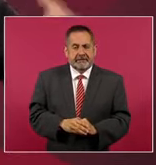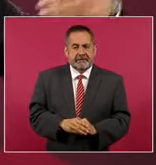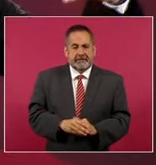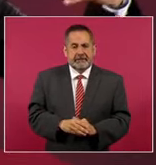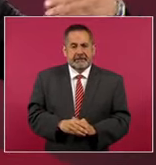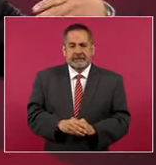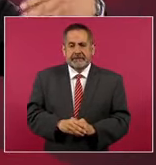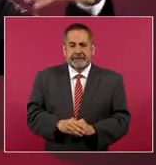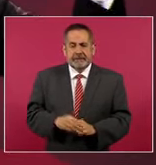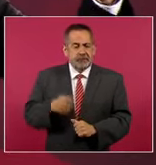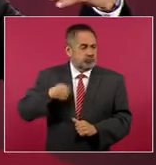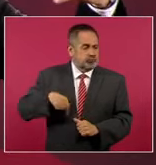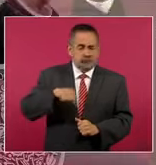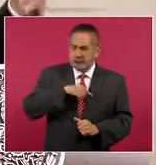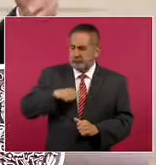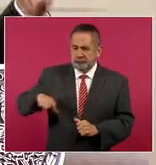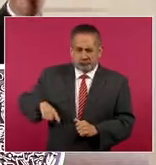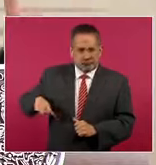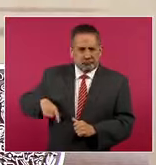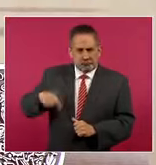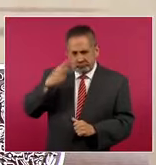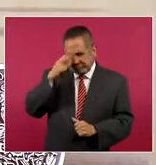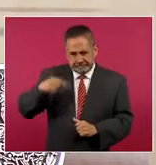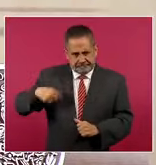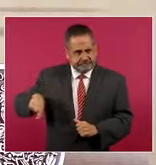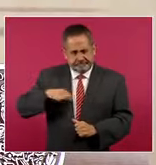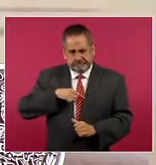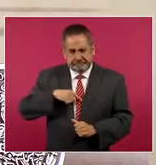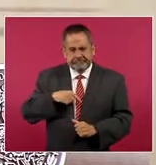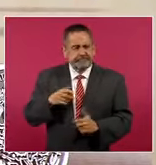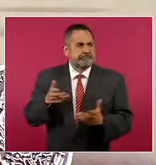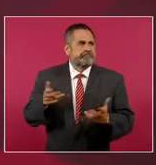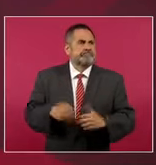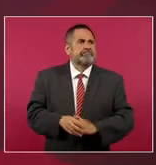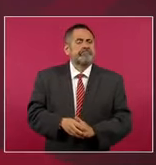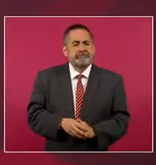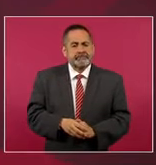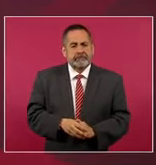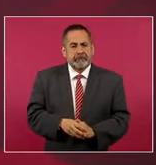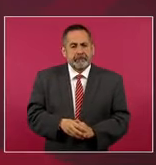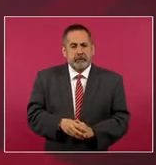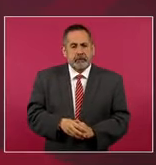nosotros estamos llevando a cabo un programa de